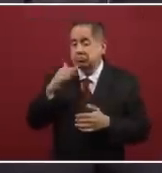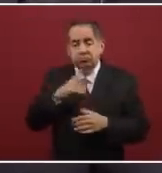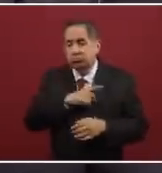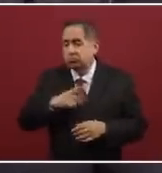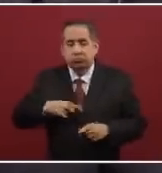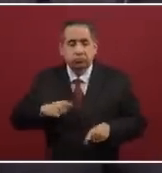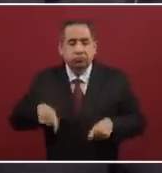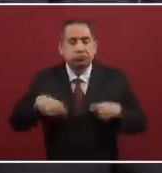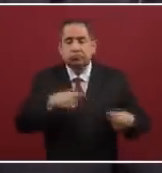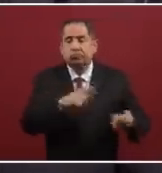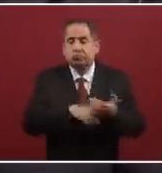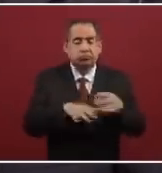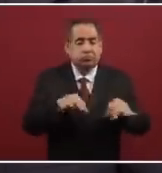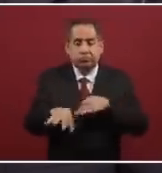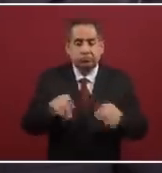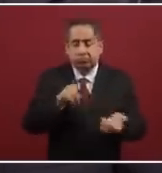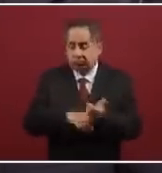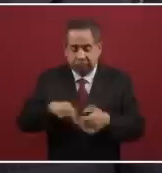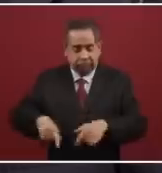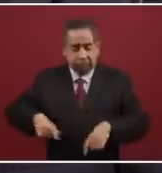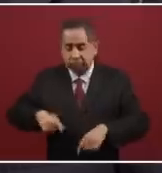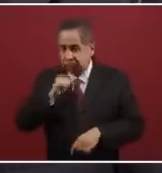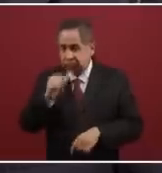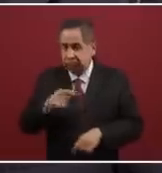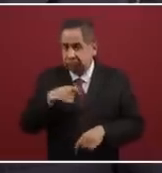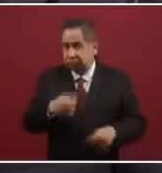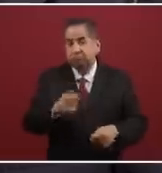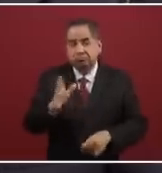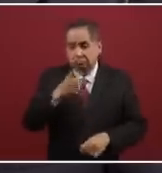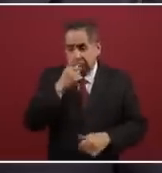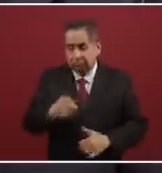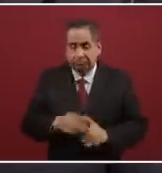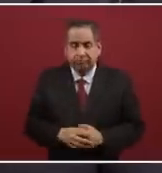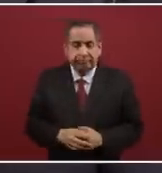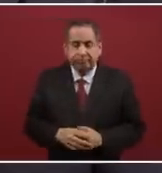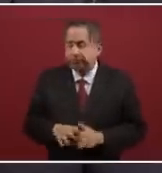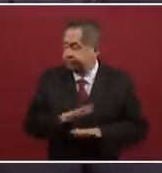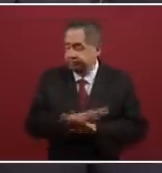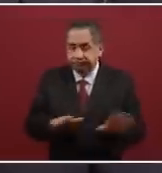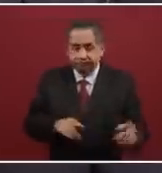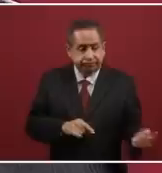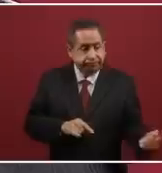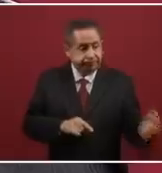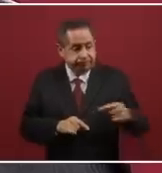debe trabajar en este gobierno. En este gobierno no hay